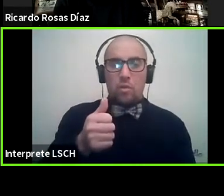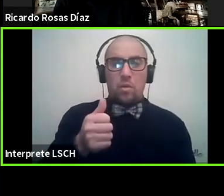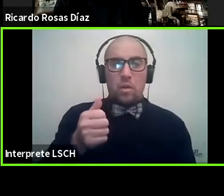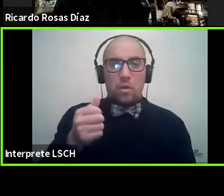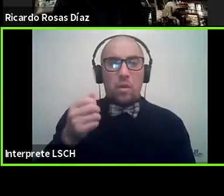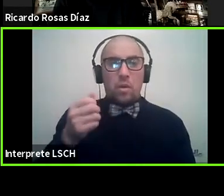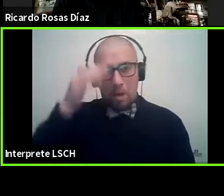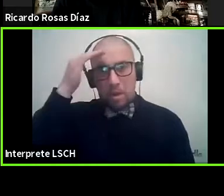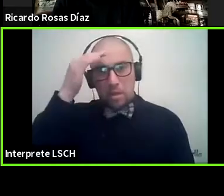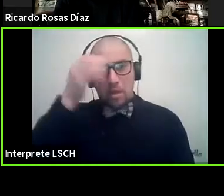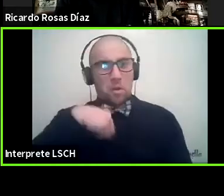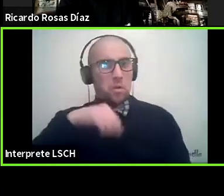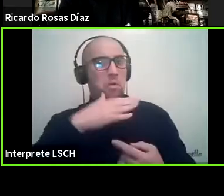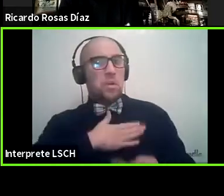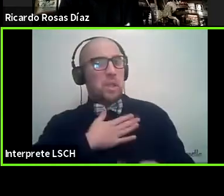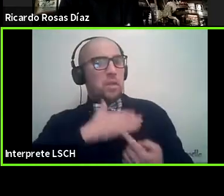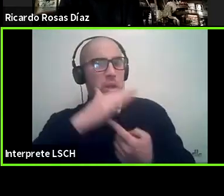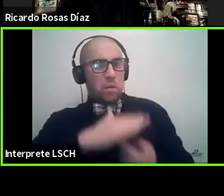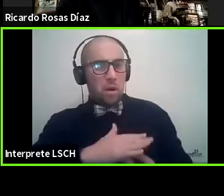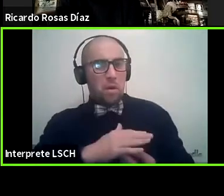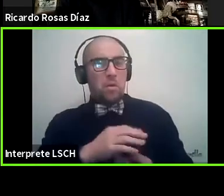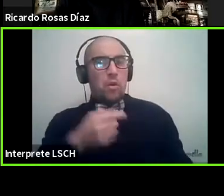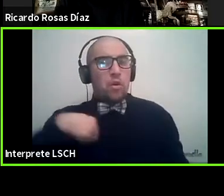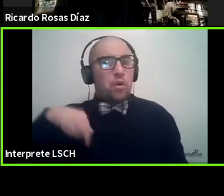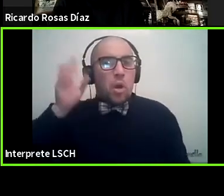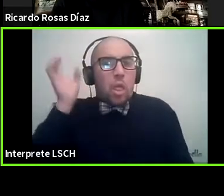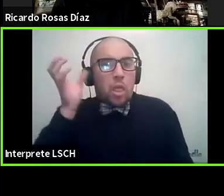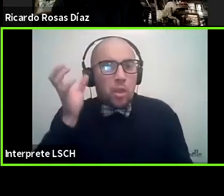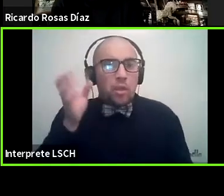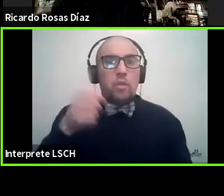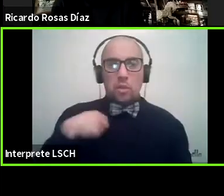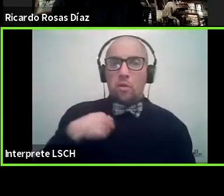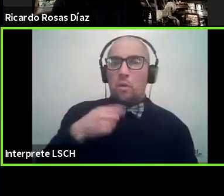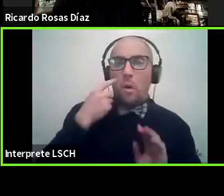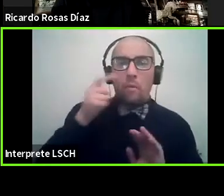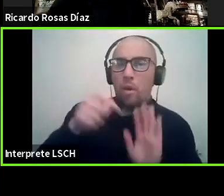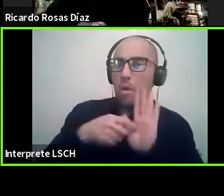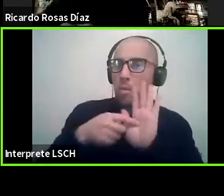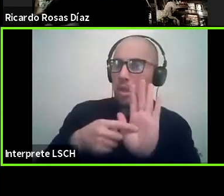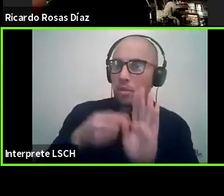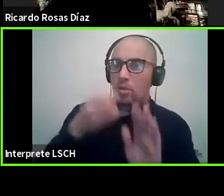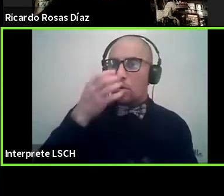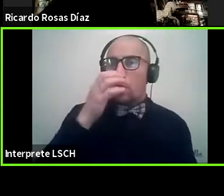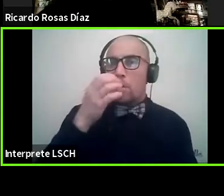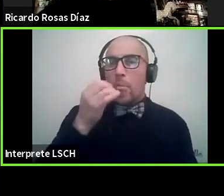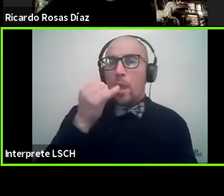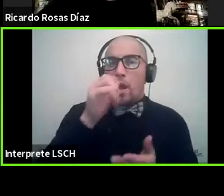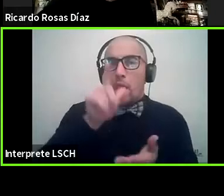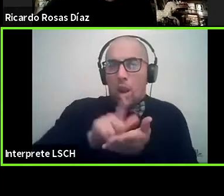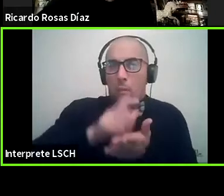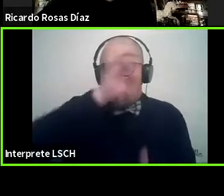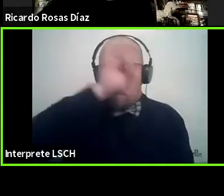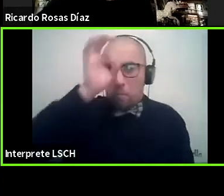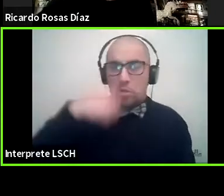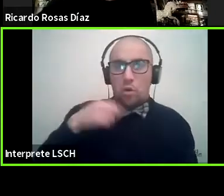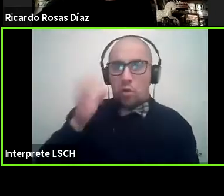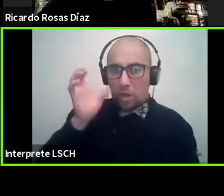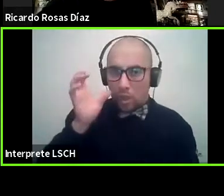¿no? Entonces me gusta mucho estar escuchando una presentación de la cual no entiendo nada, ya, porque creo que